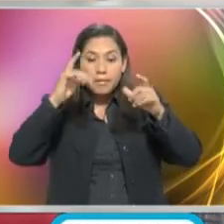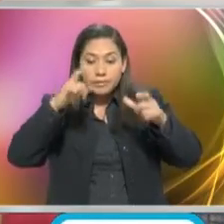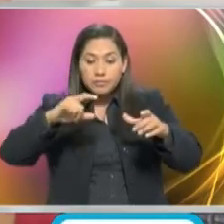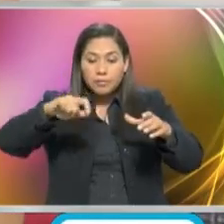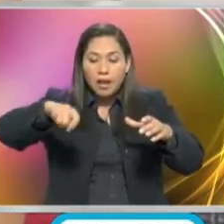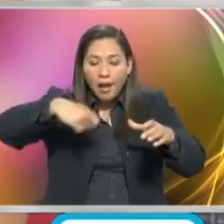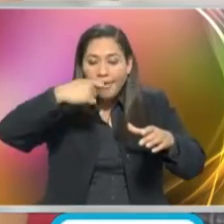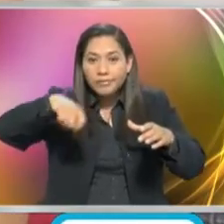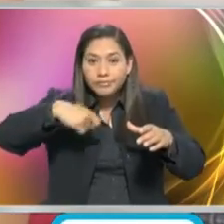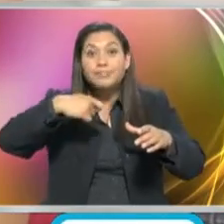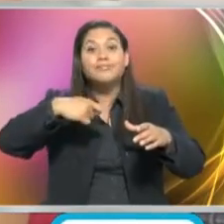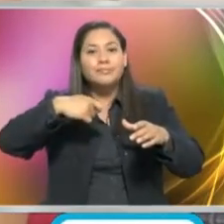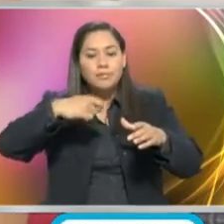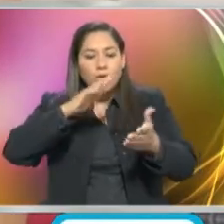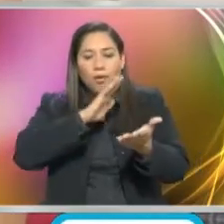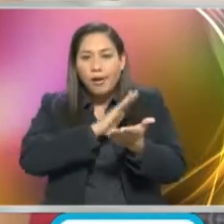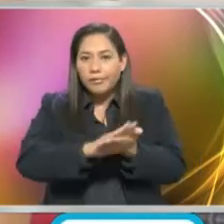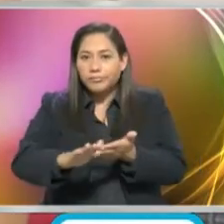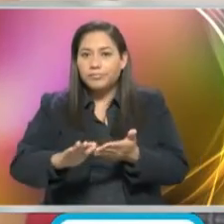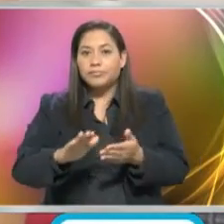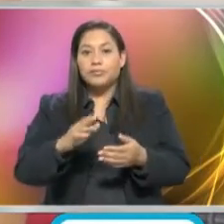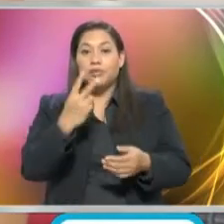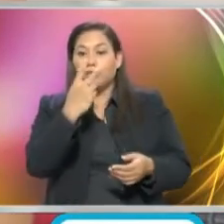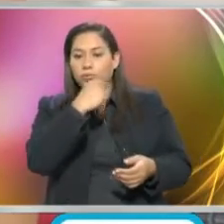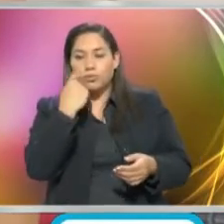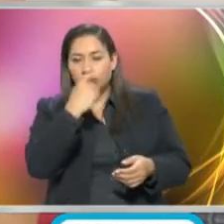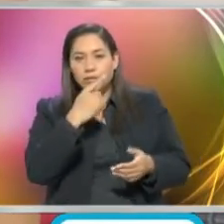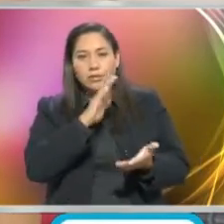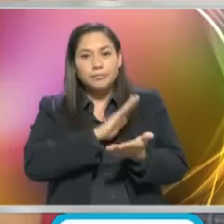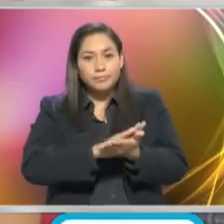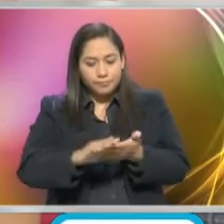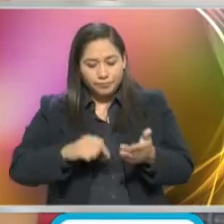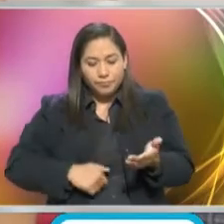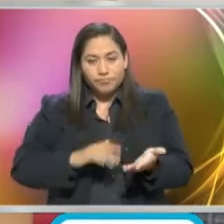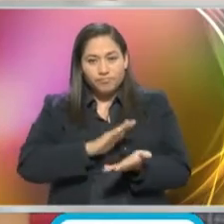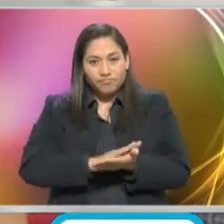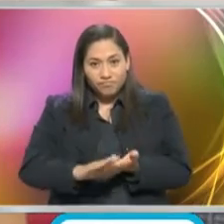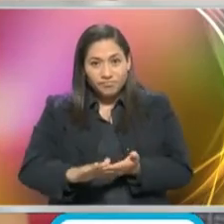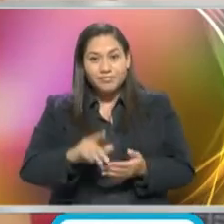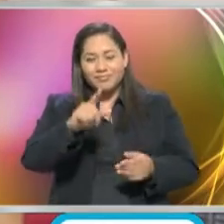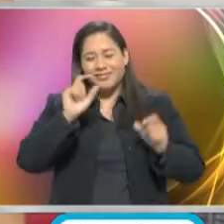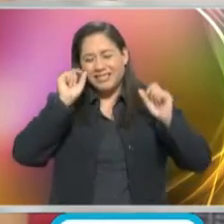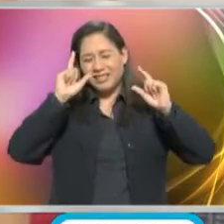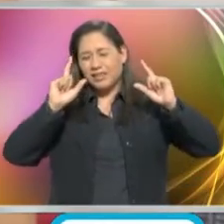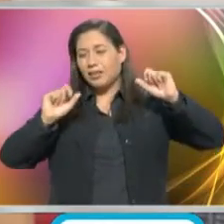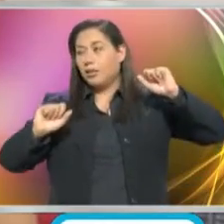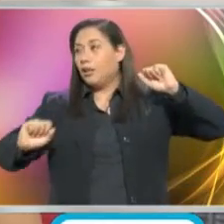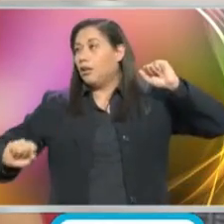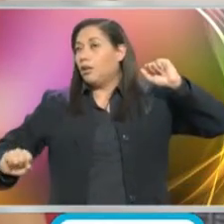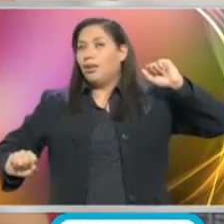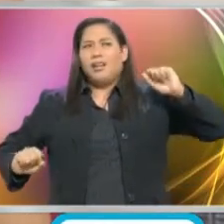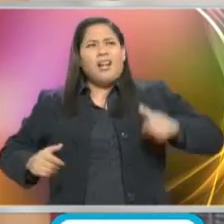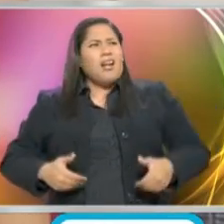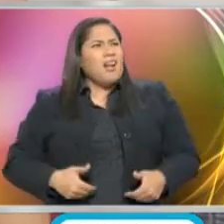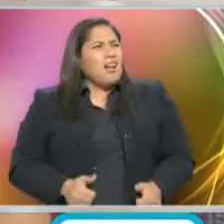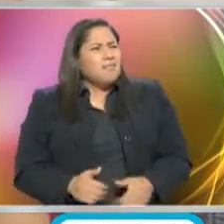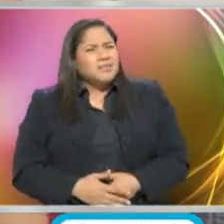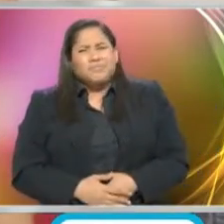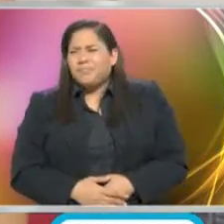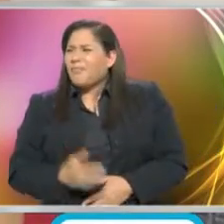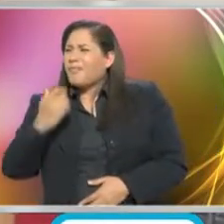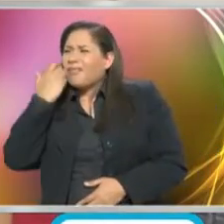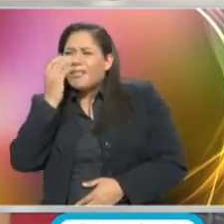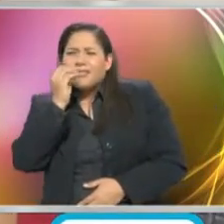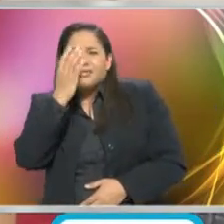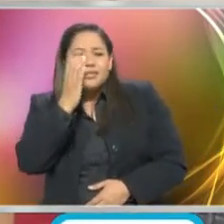es que rápidamente te lo acabes a las 2 horas y entonces de esas veces que te levantas porque dices, Con hambre. quiero cenar. Y te Sí, comes